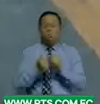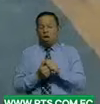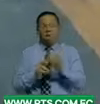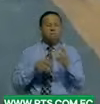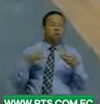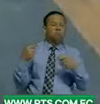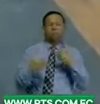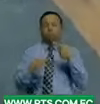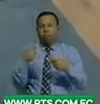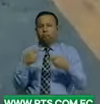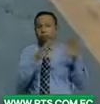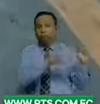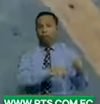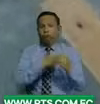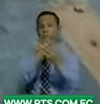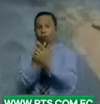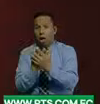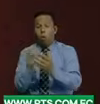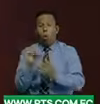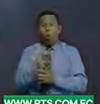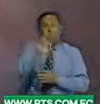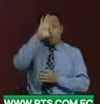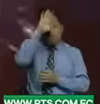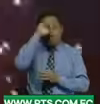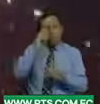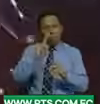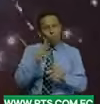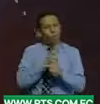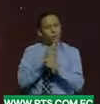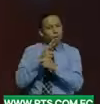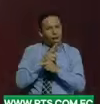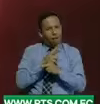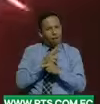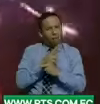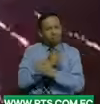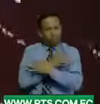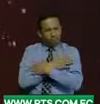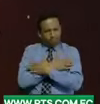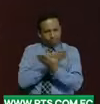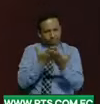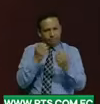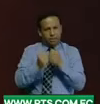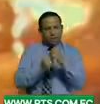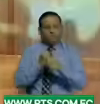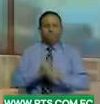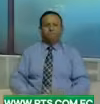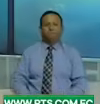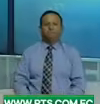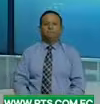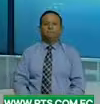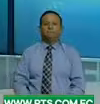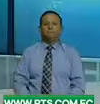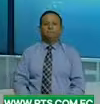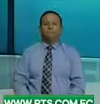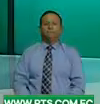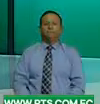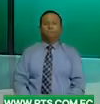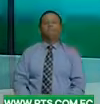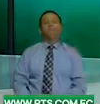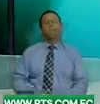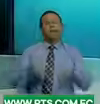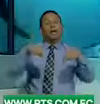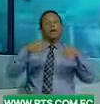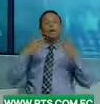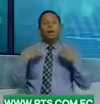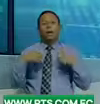o calabozo. Feliz año, informó Jorge Escobar. Y en algunos sectores